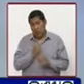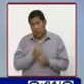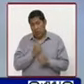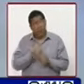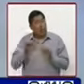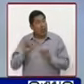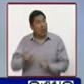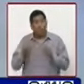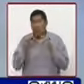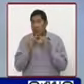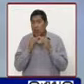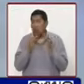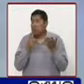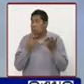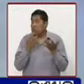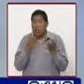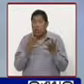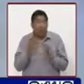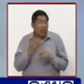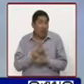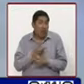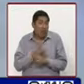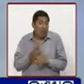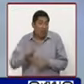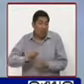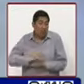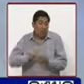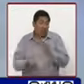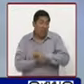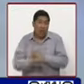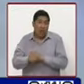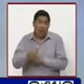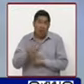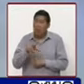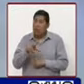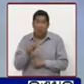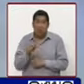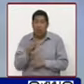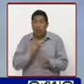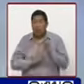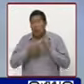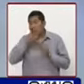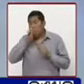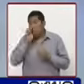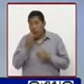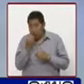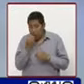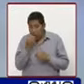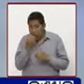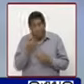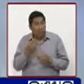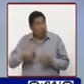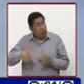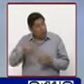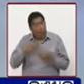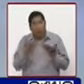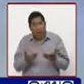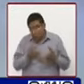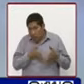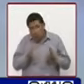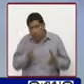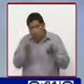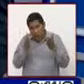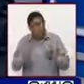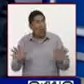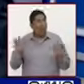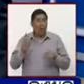niño tiene que quedarse en casa porque no hay quien lo cuide y lo va a dejar bajo llave, que no salga, que tenga algo para beber, algo para comer hasta que vuelva. Sí. Hay maneras, tal cual. Hay